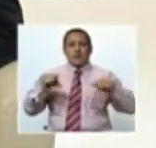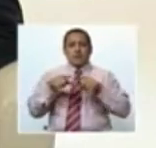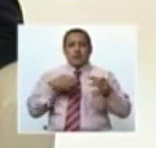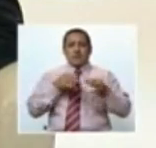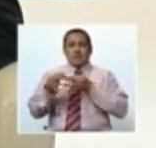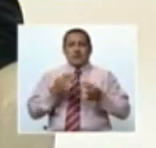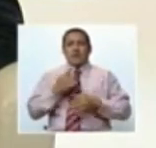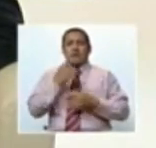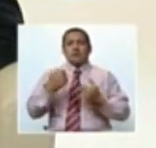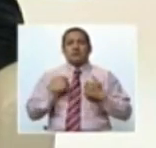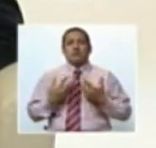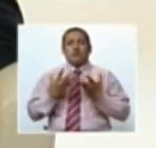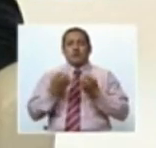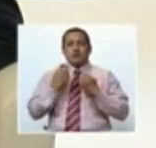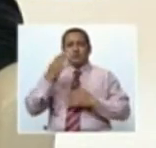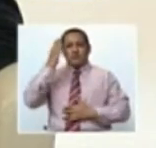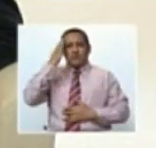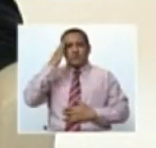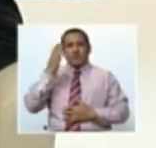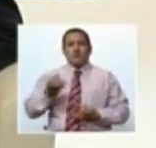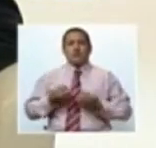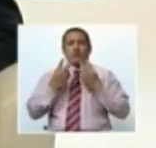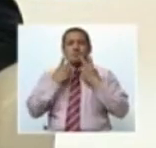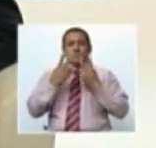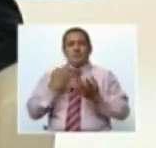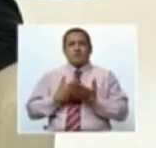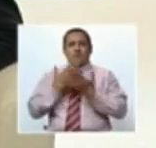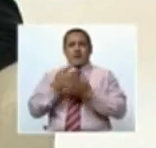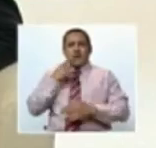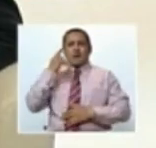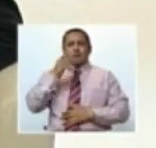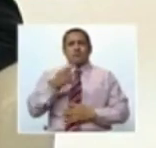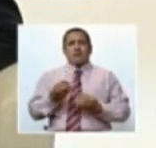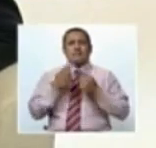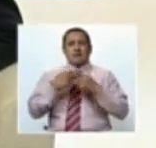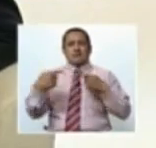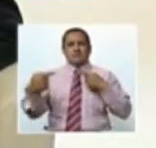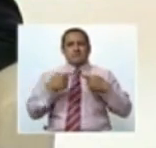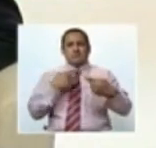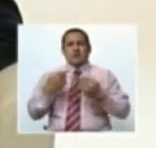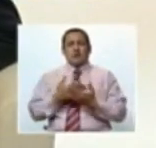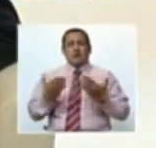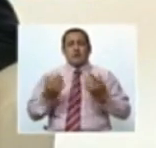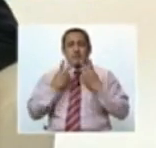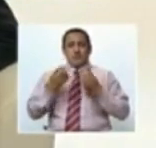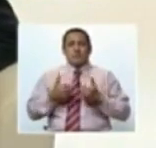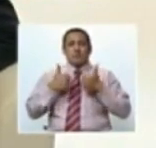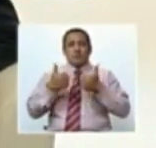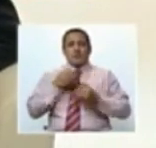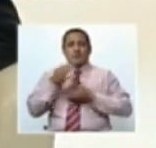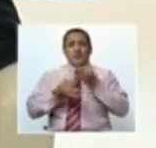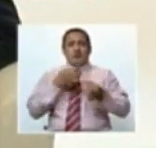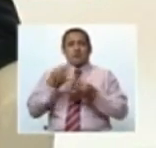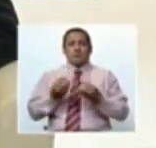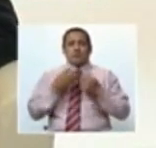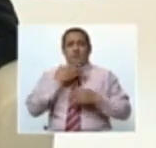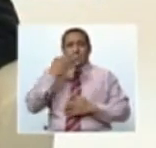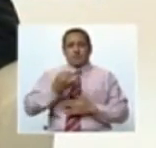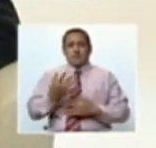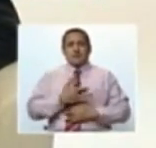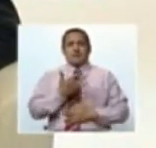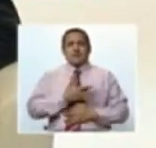él lo que dice es, yo quisiera saber de qué me acusan para contradecir esas afirmaciones. Muy bien, muy buena la precisión, porque